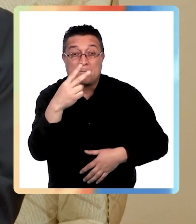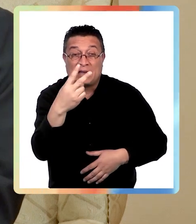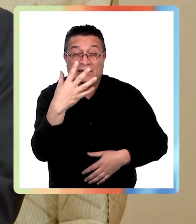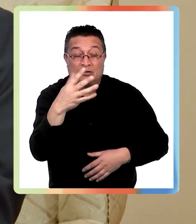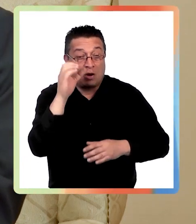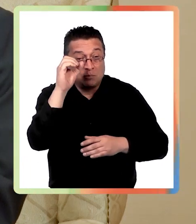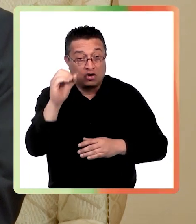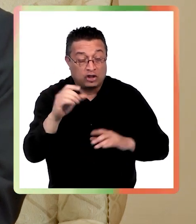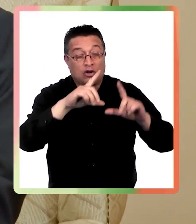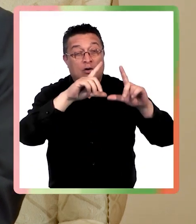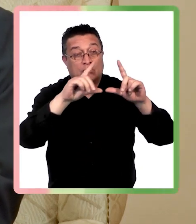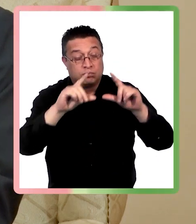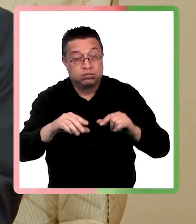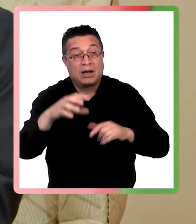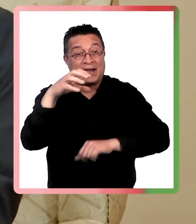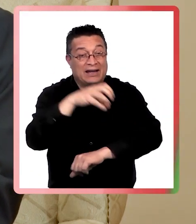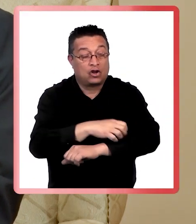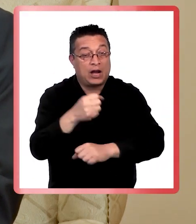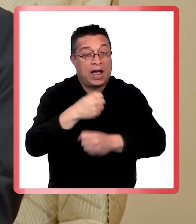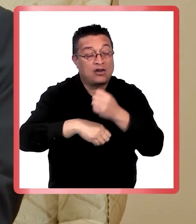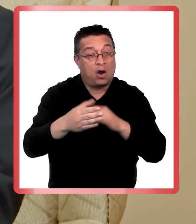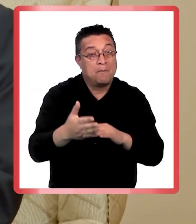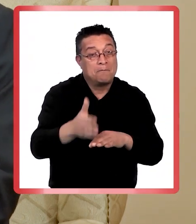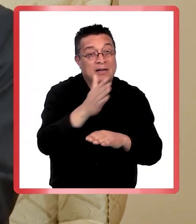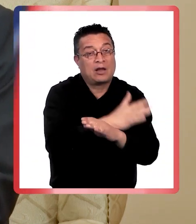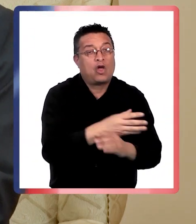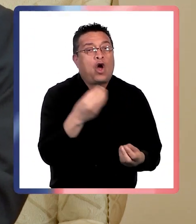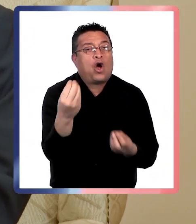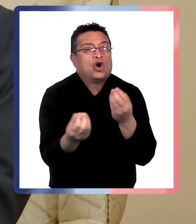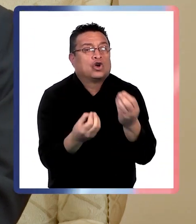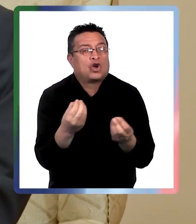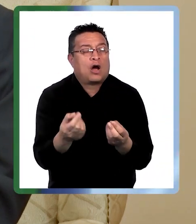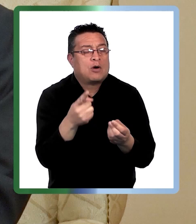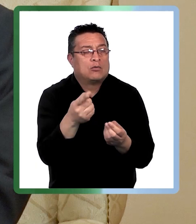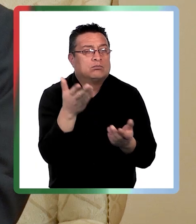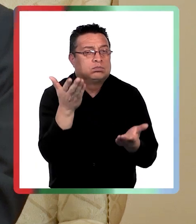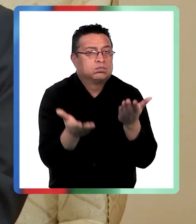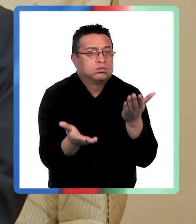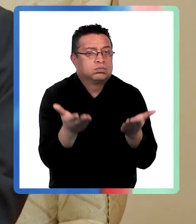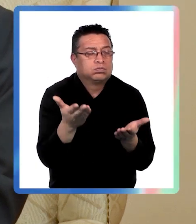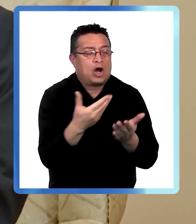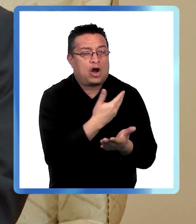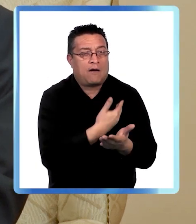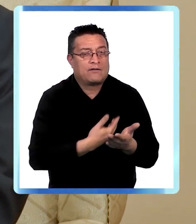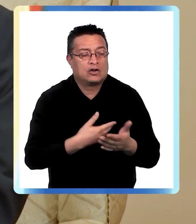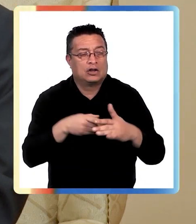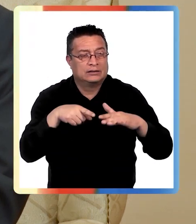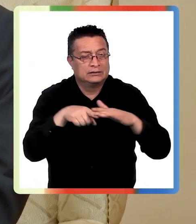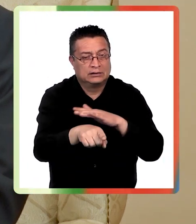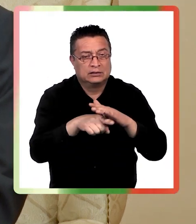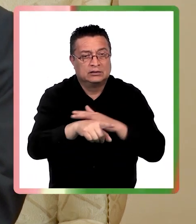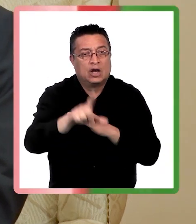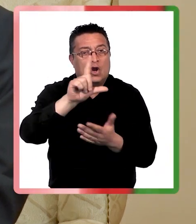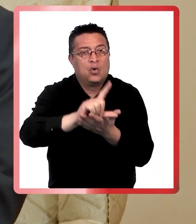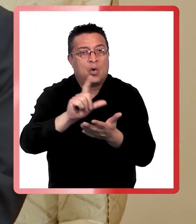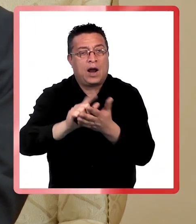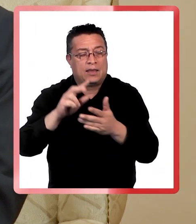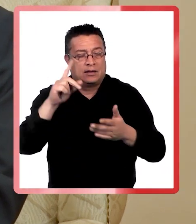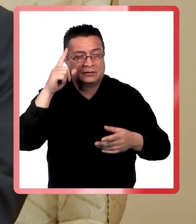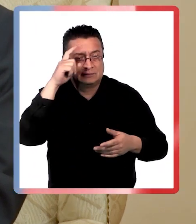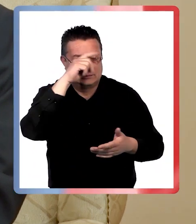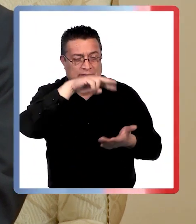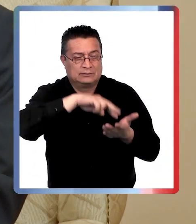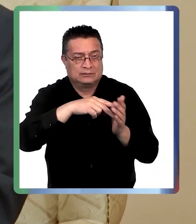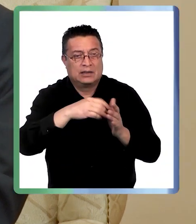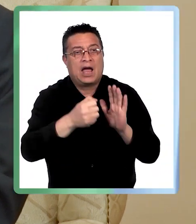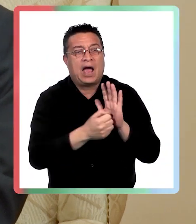en la violencia rural en la región respecto al año anterior. ¿Cómo evalúan como gobierno primero el acceso a las zonas de conflicto en la región de la